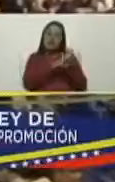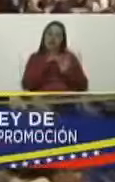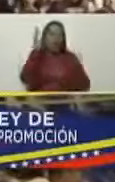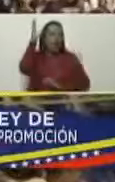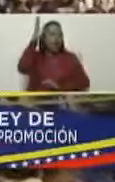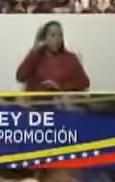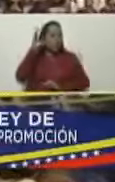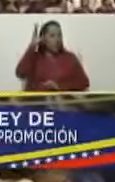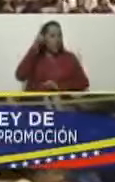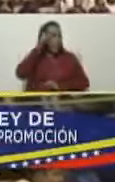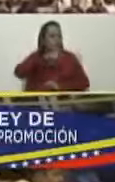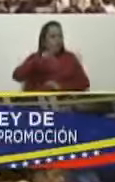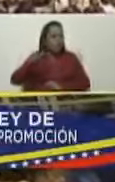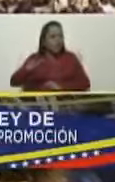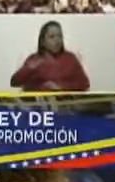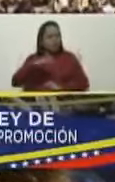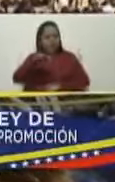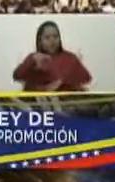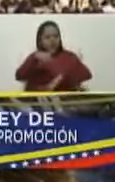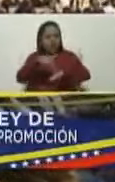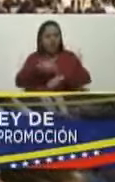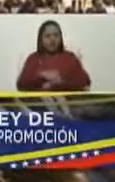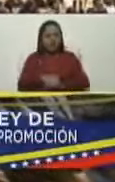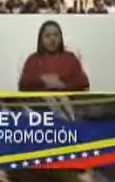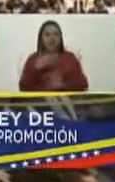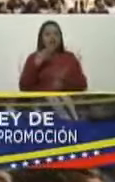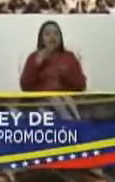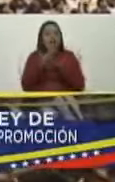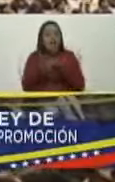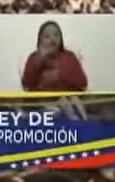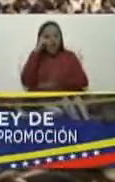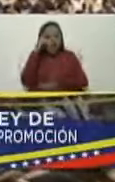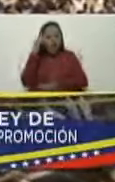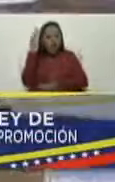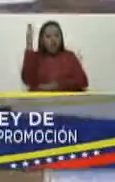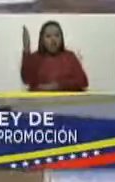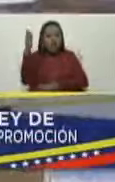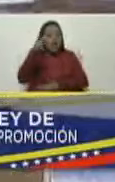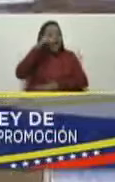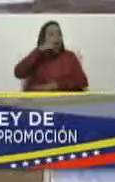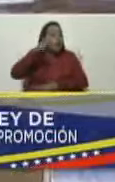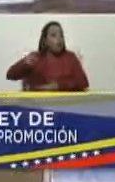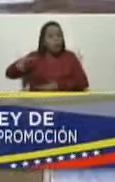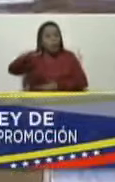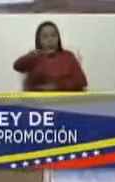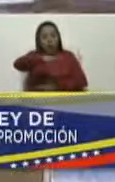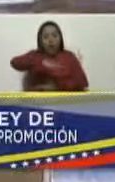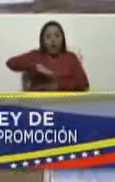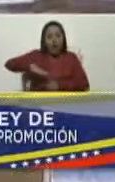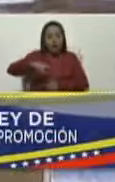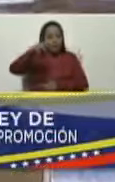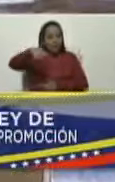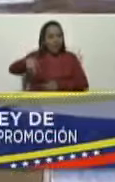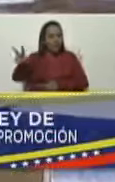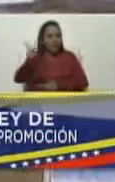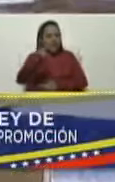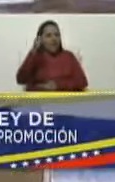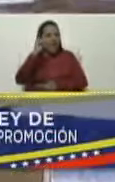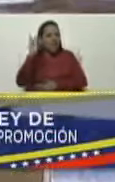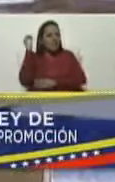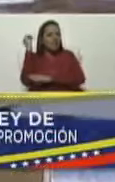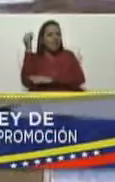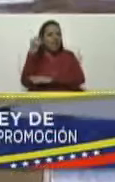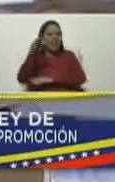conciencia nacional, gracias a Dios y al pueblo, en Venezuela existe una